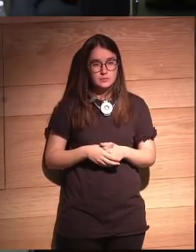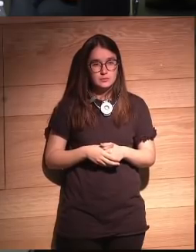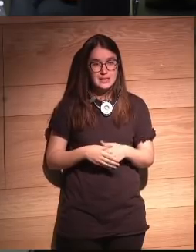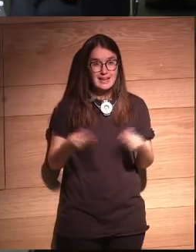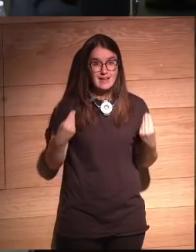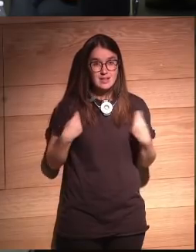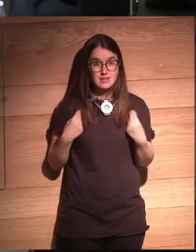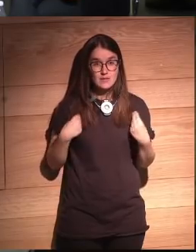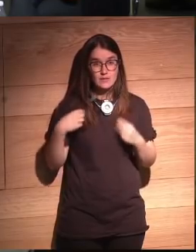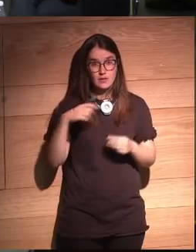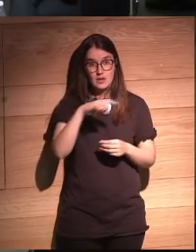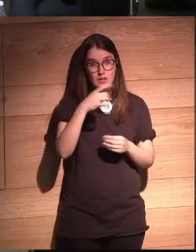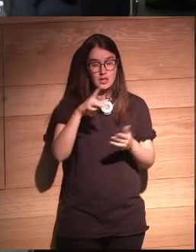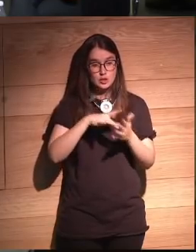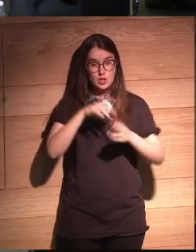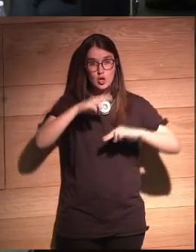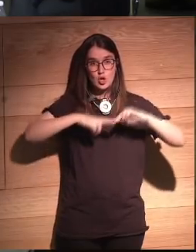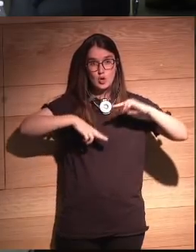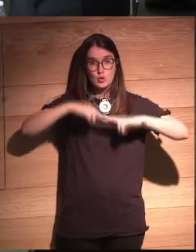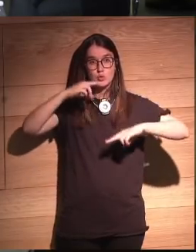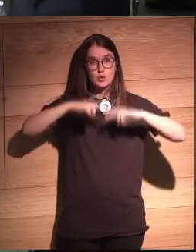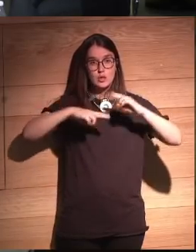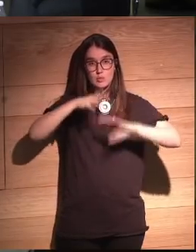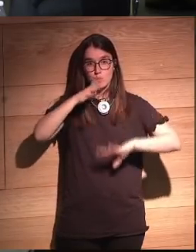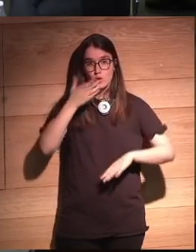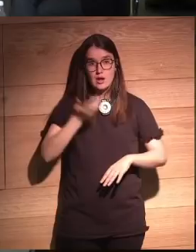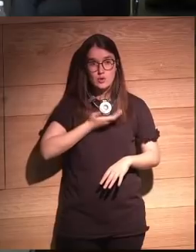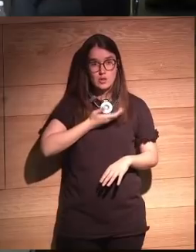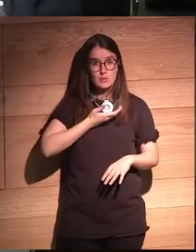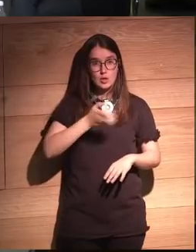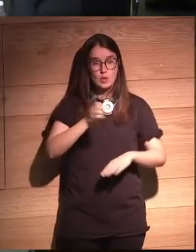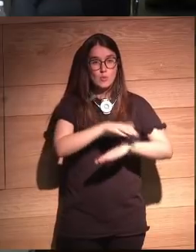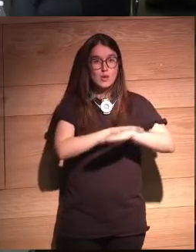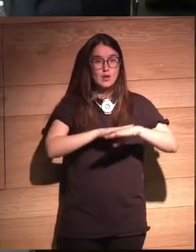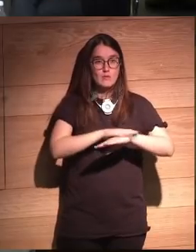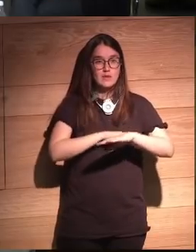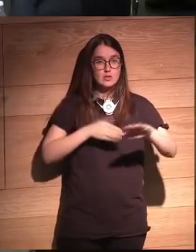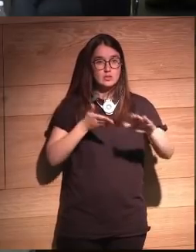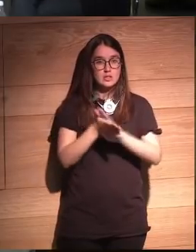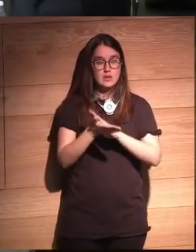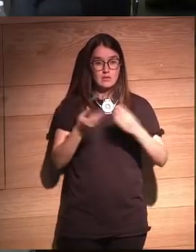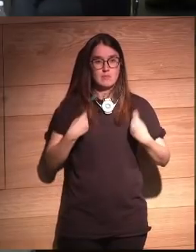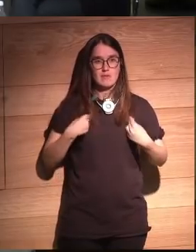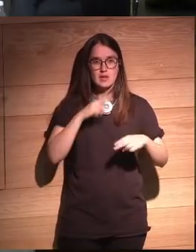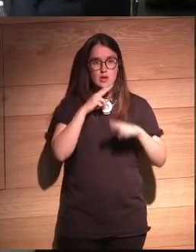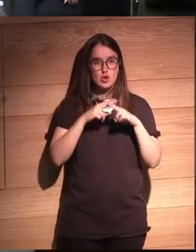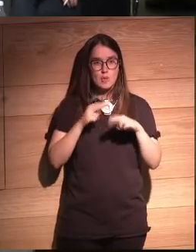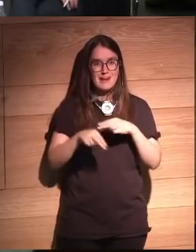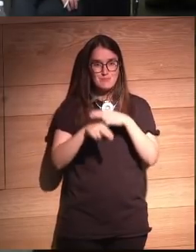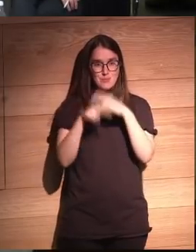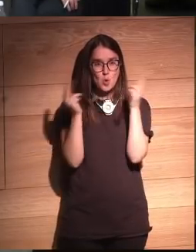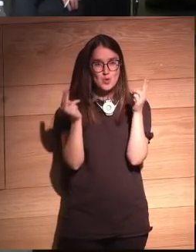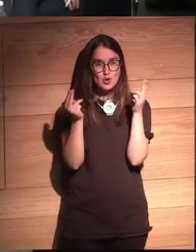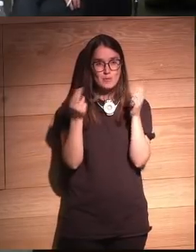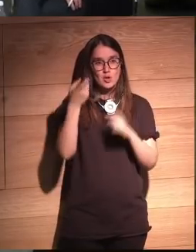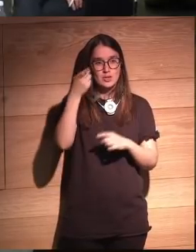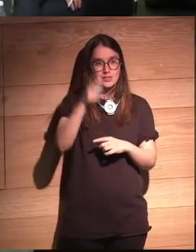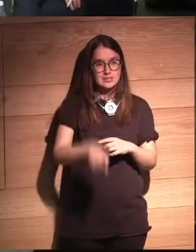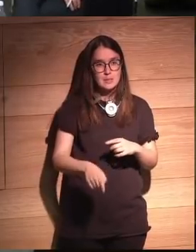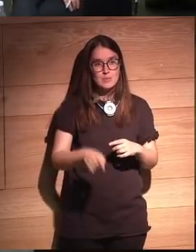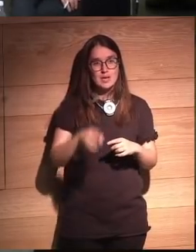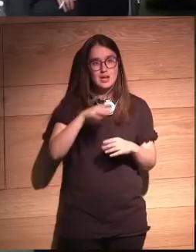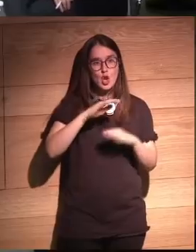las viviendas que han sido construidas por los municipios o por el gobierno, que es la vivienda que llamamos pública, pero también incluso